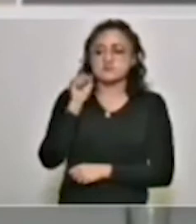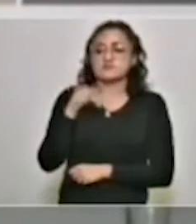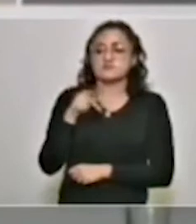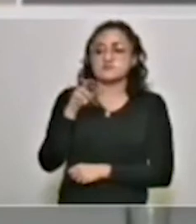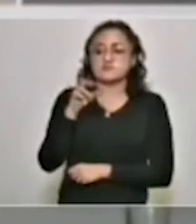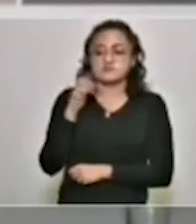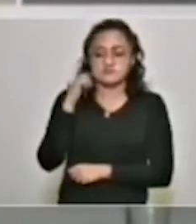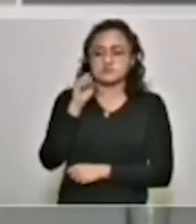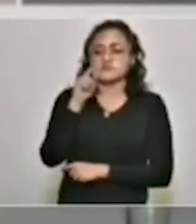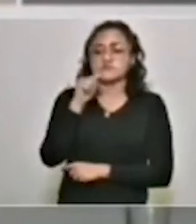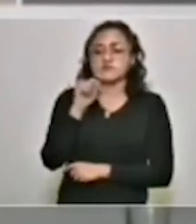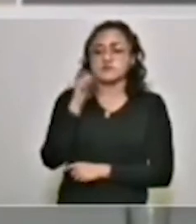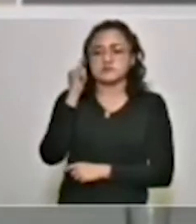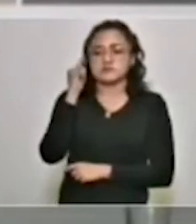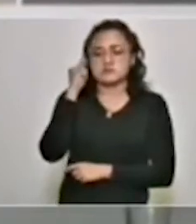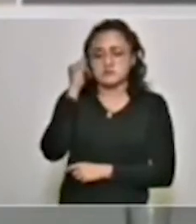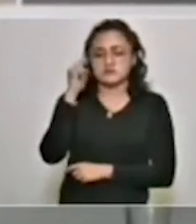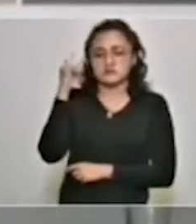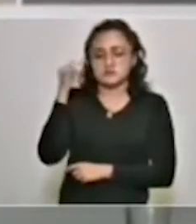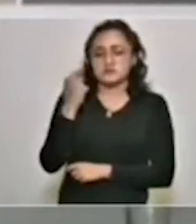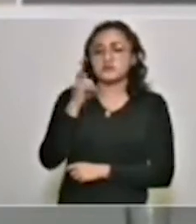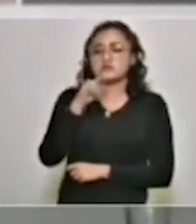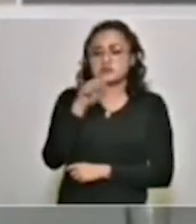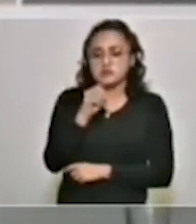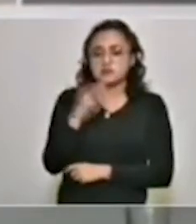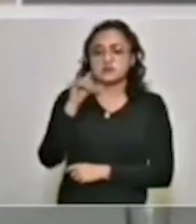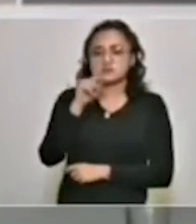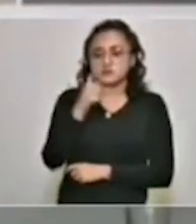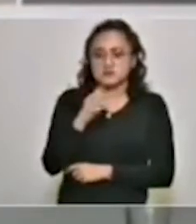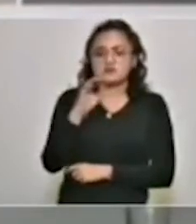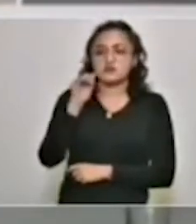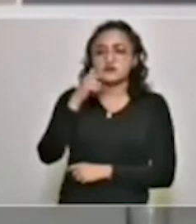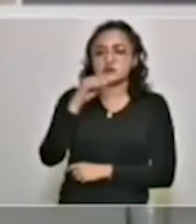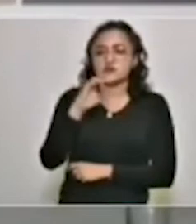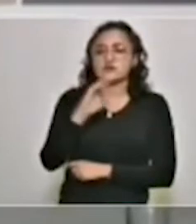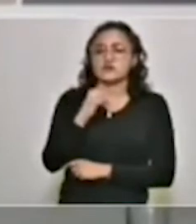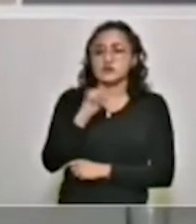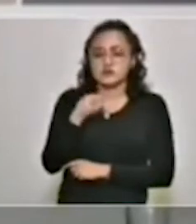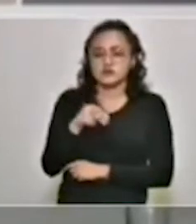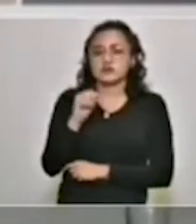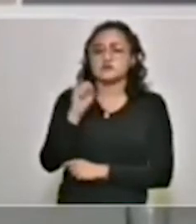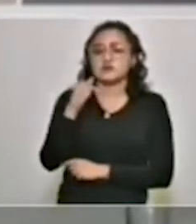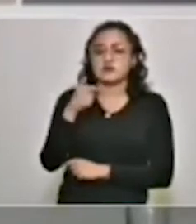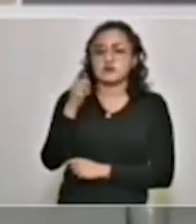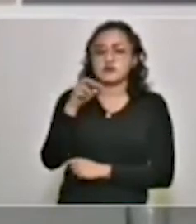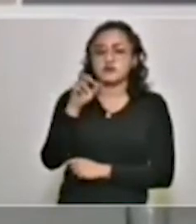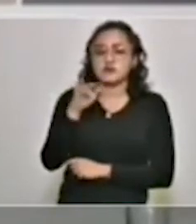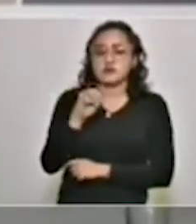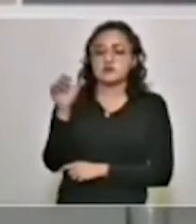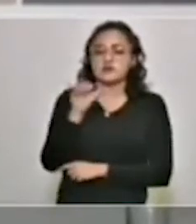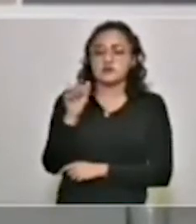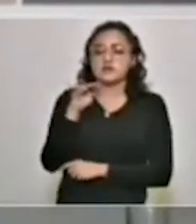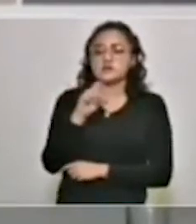Pedro Cholula, Santa Isabel Cholula, Cuautlancingo, Huejotzingo, Coronango, Coyucan, San Gregorio, Atzompa,